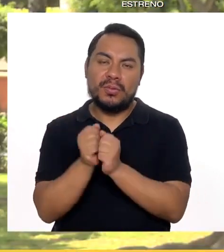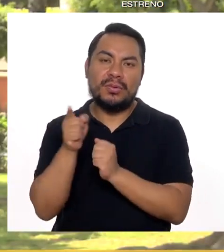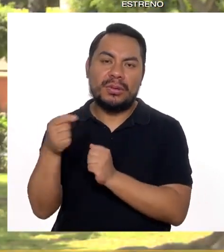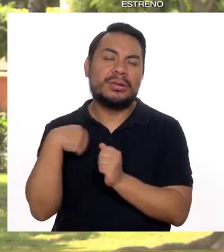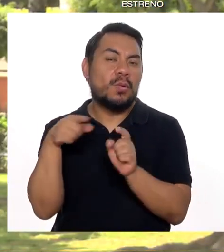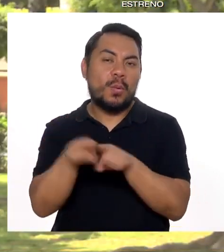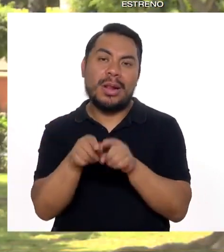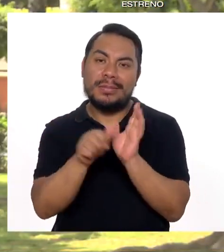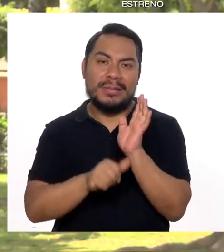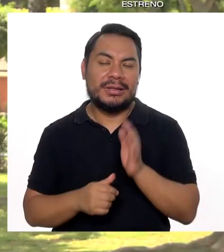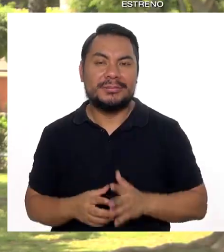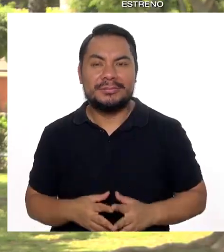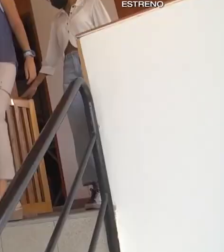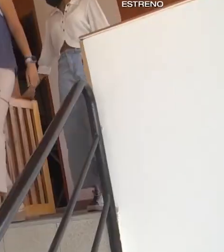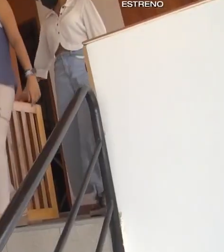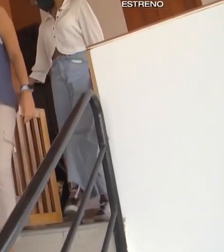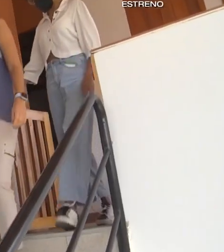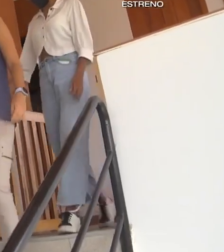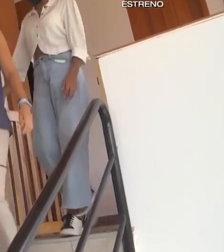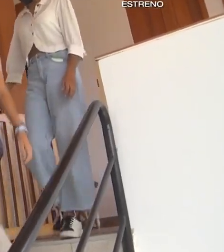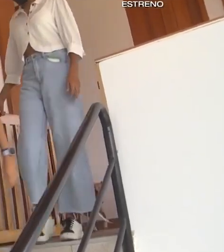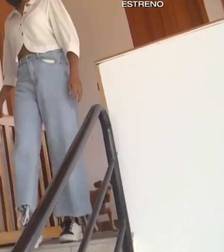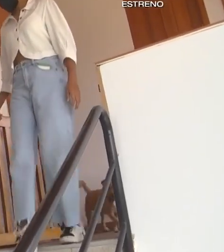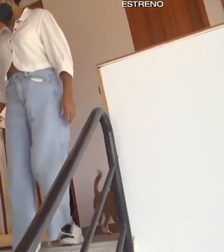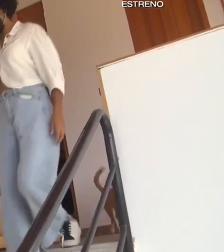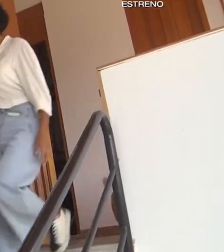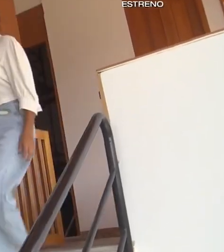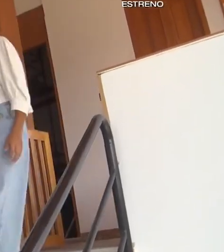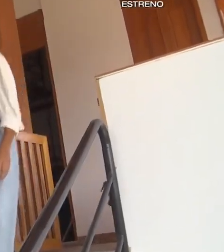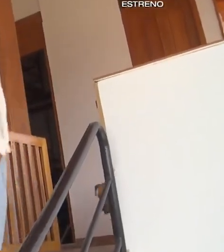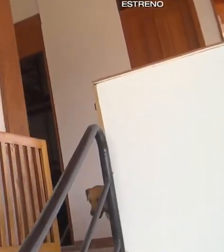voy a estar ahí como su hermana.